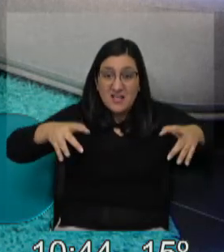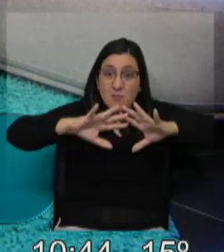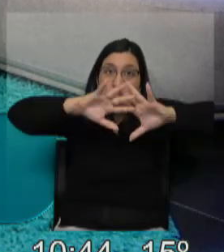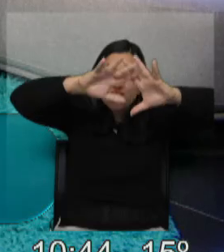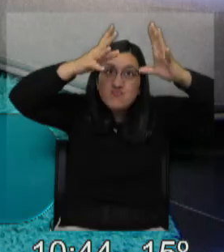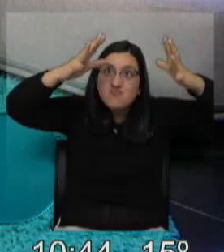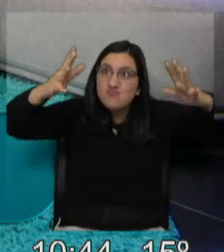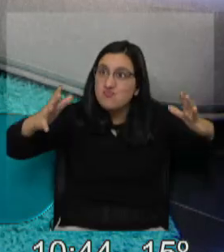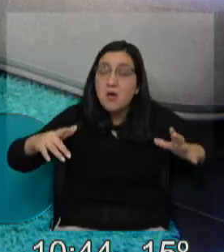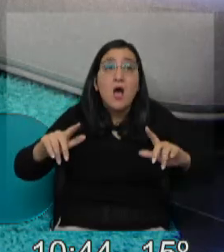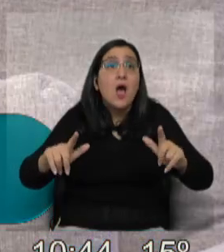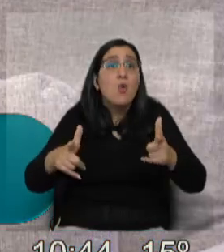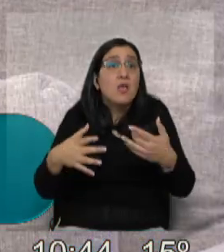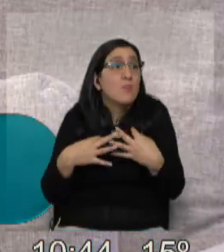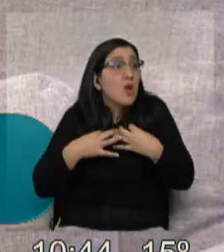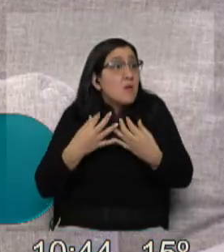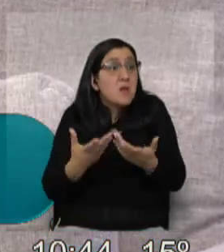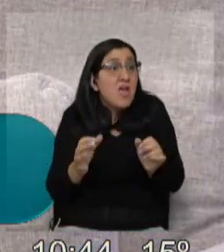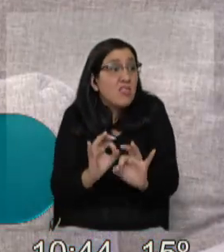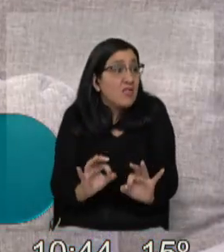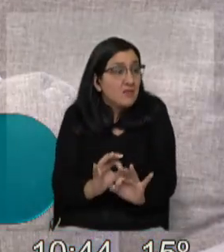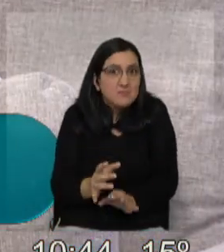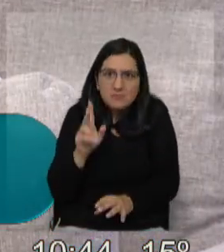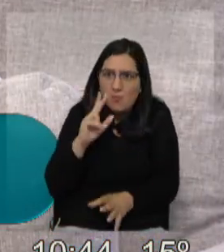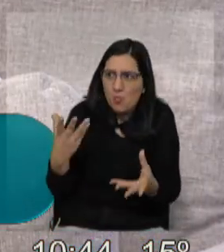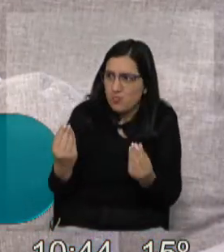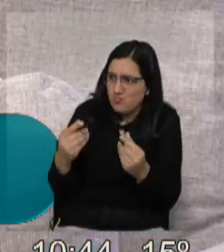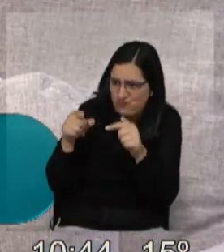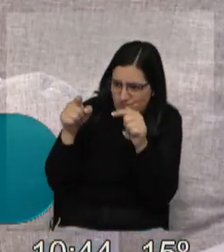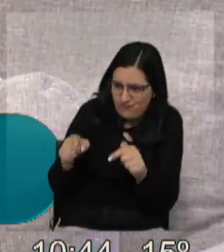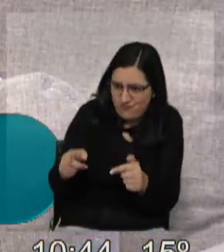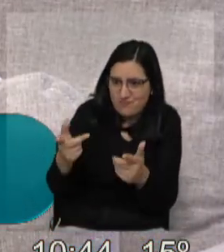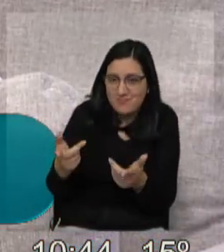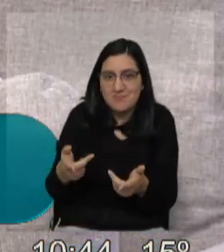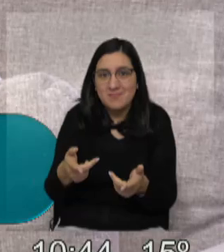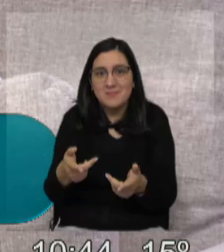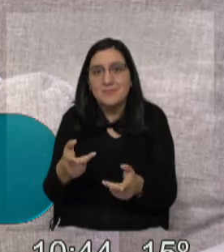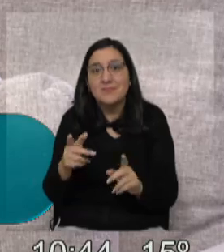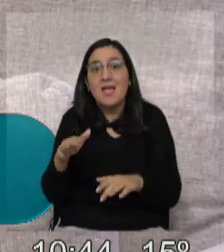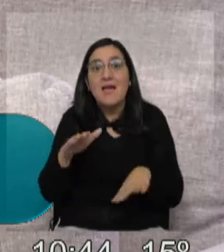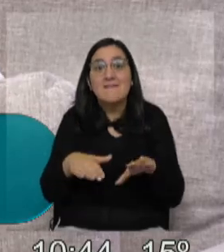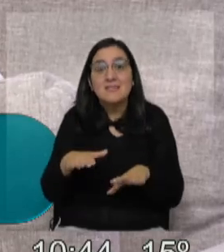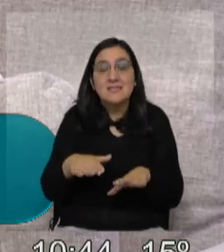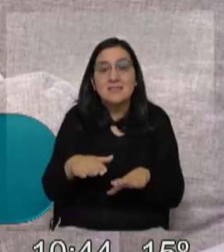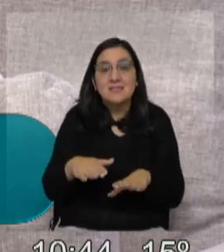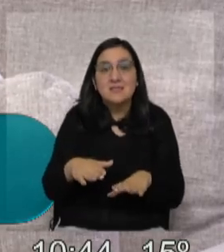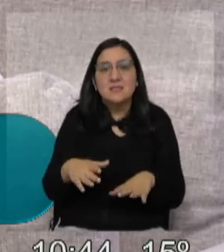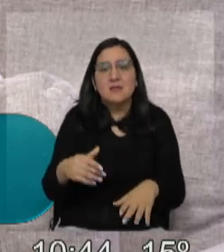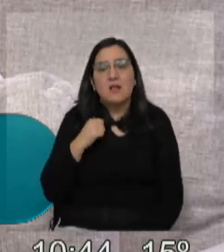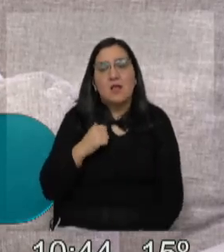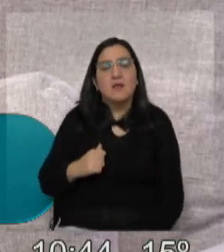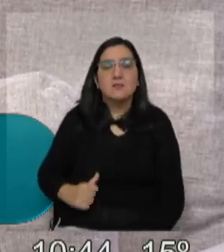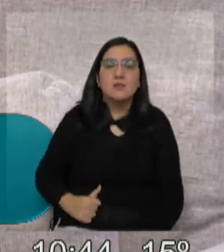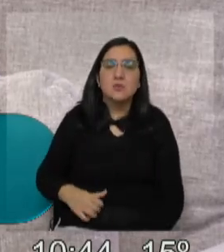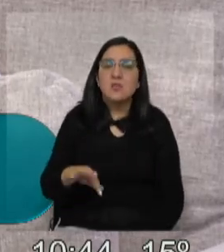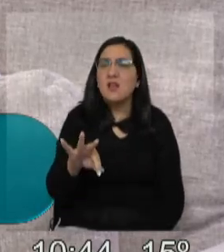la típica. Y en realidad muchas veces nos pasa eso de que no tenemos qué ponernos, tiene que ver con la fatiga de la